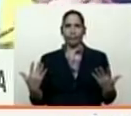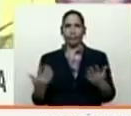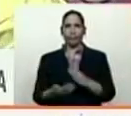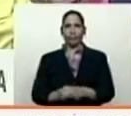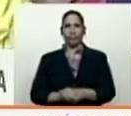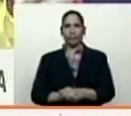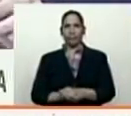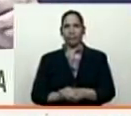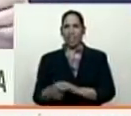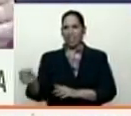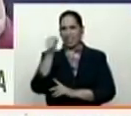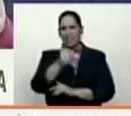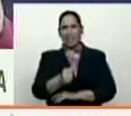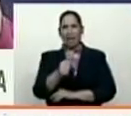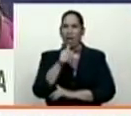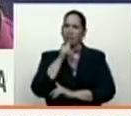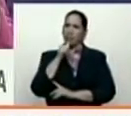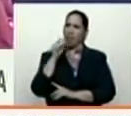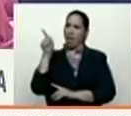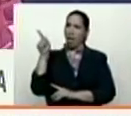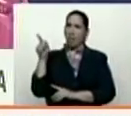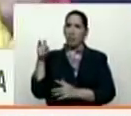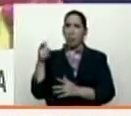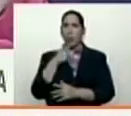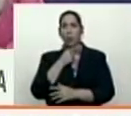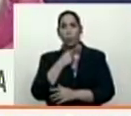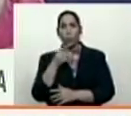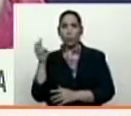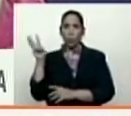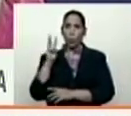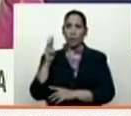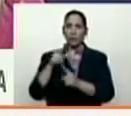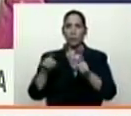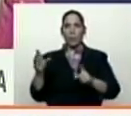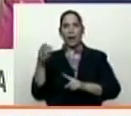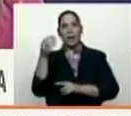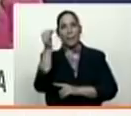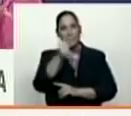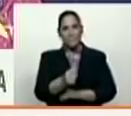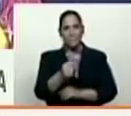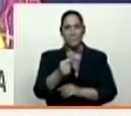designar a quien le conviene a ellos para imponer en Venezuela